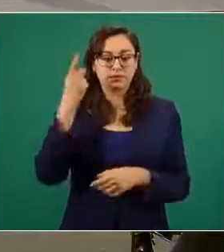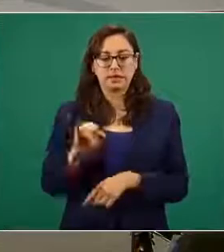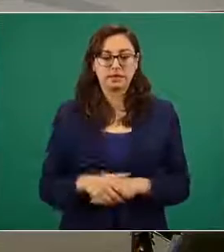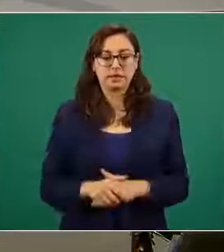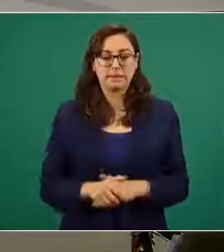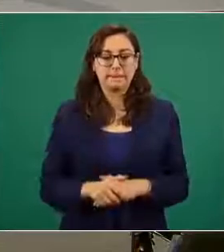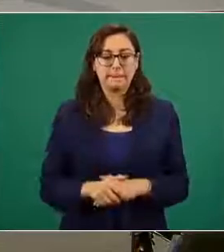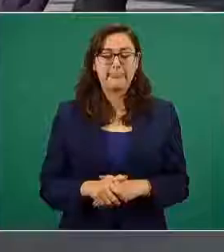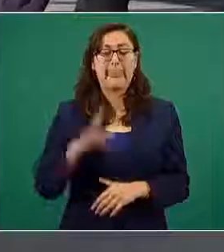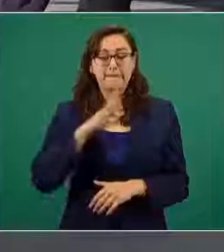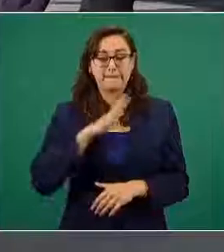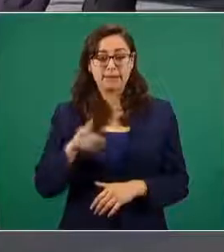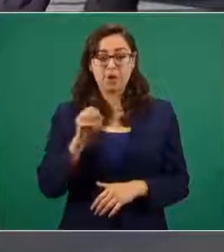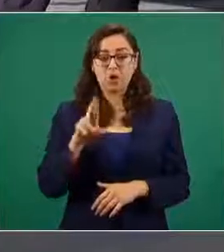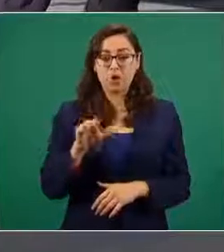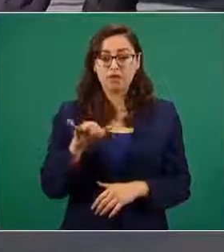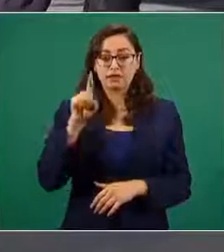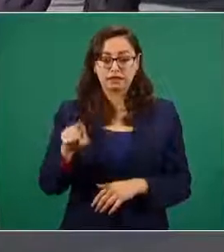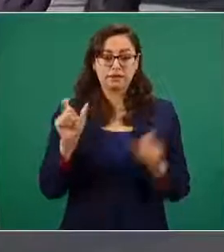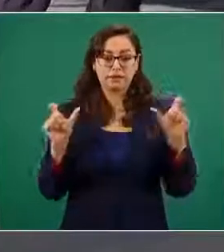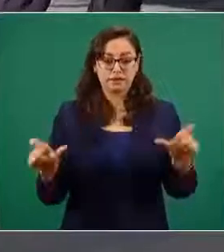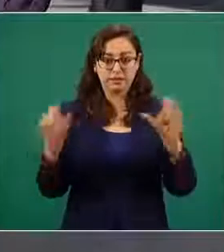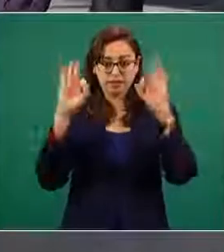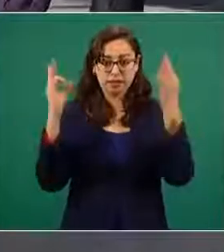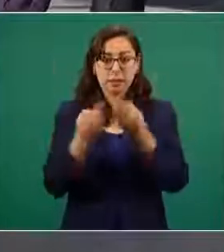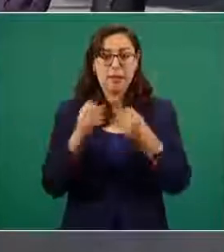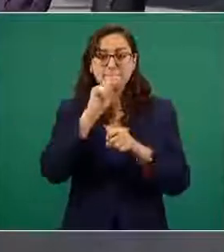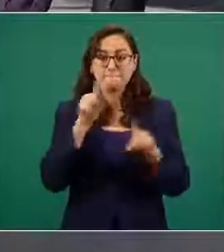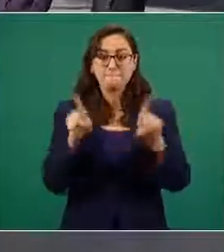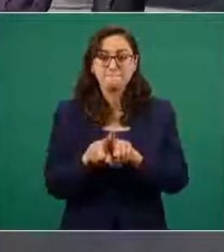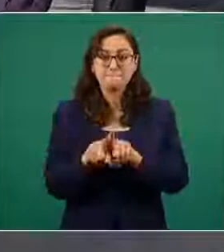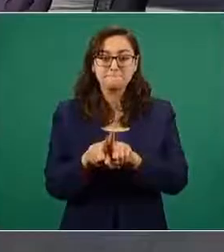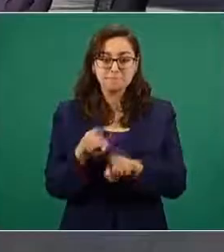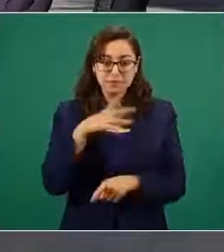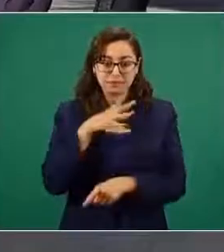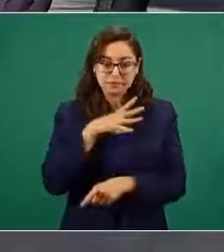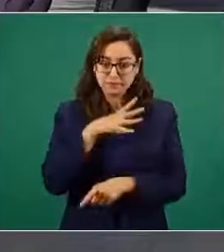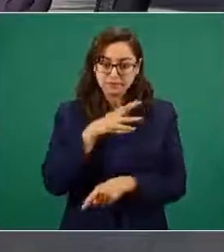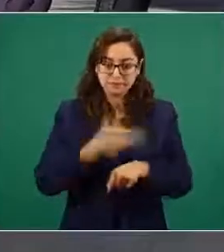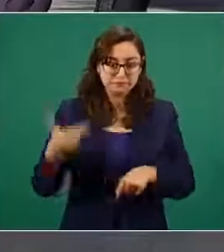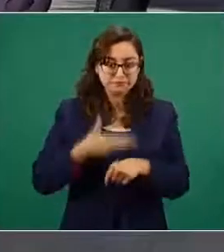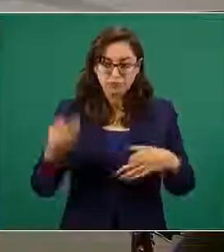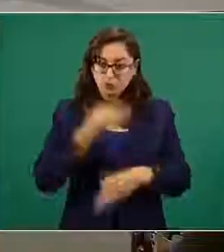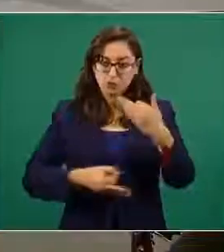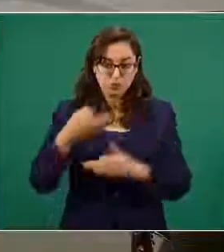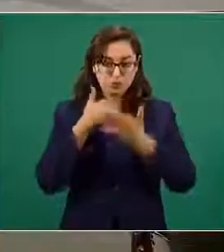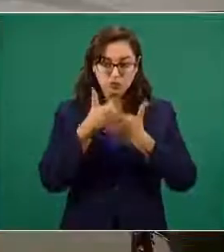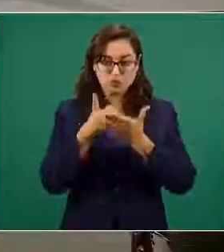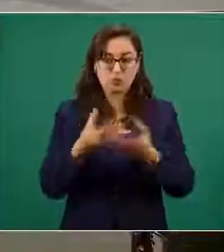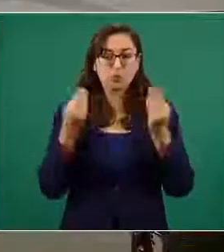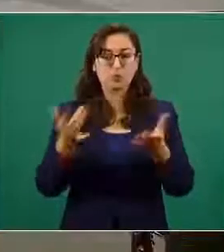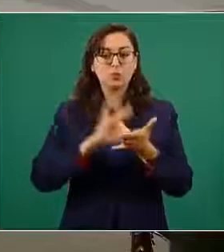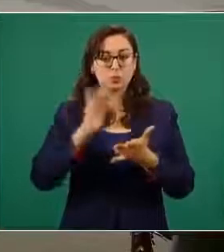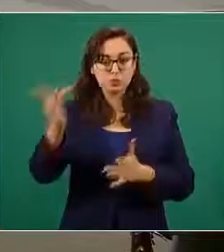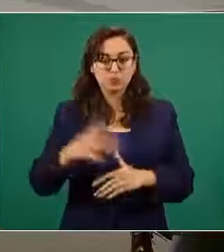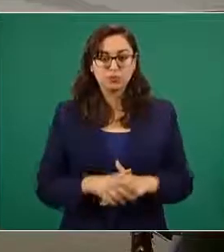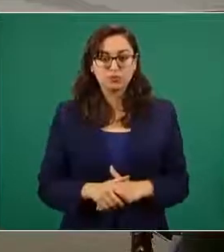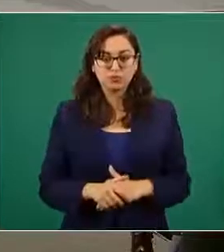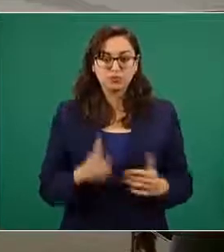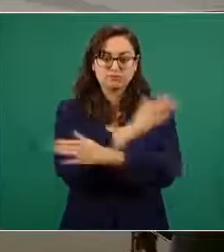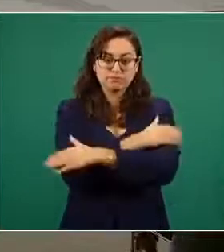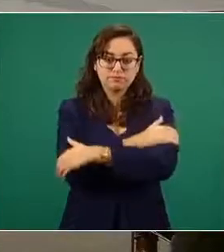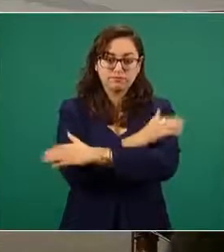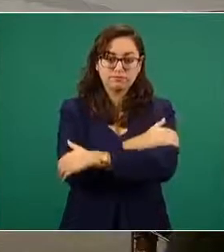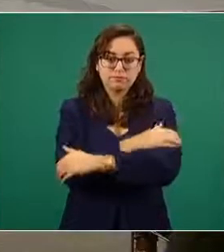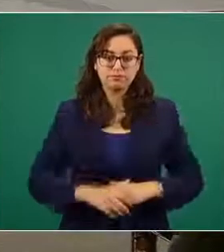también Horacio Duarte de Aduana, que está también ayudando en todo el trámite. Muchas gracias, un